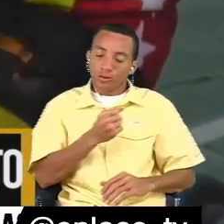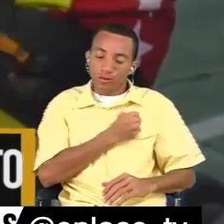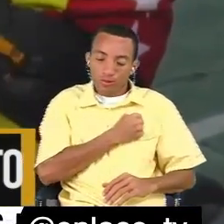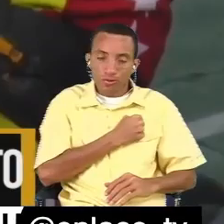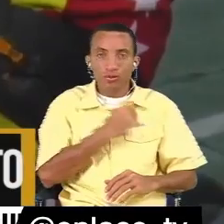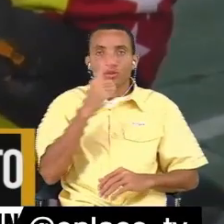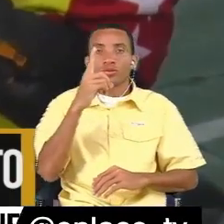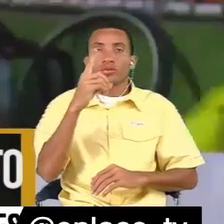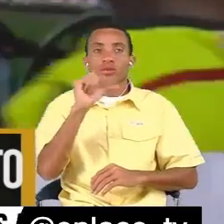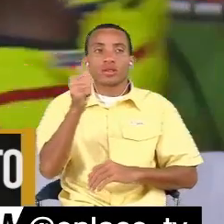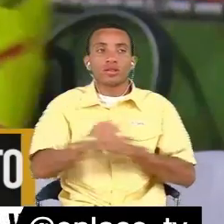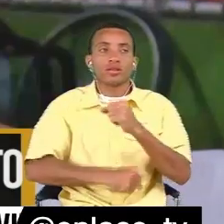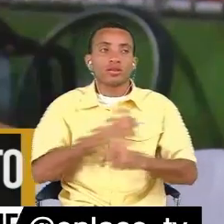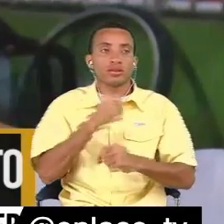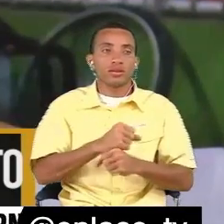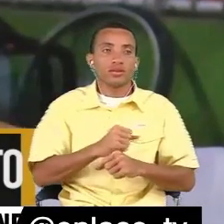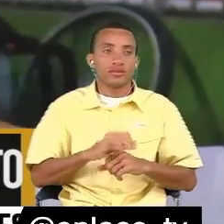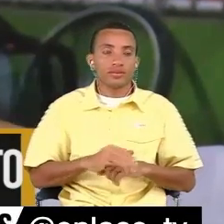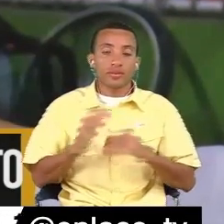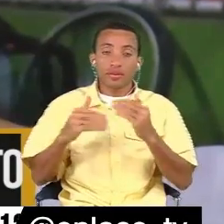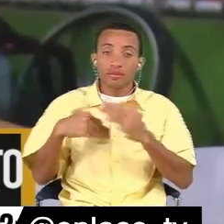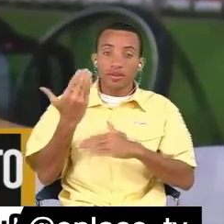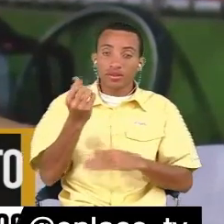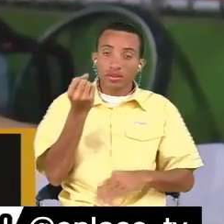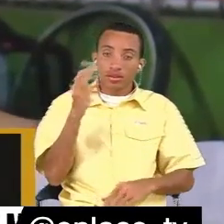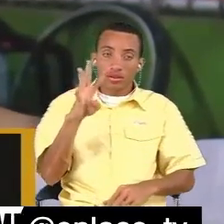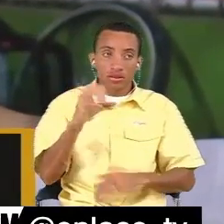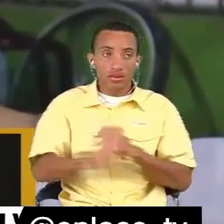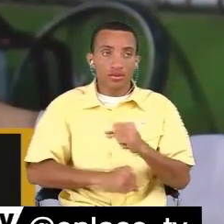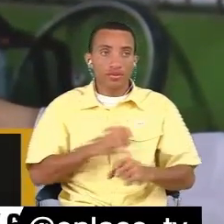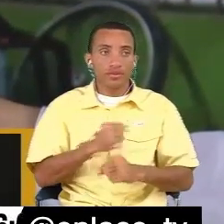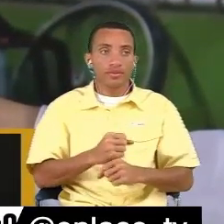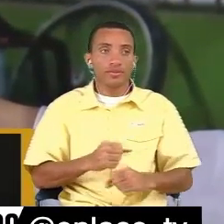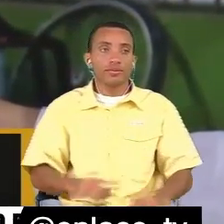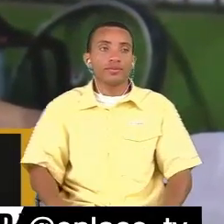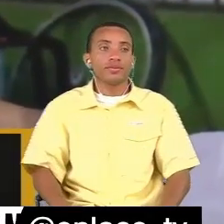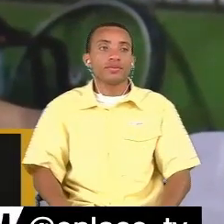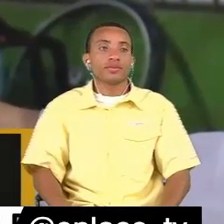años consecutivos. Yo inicié a los 14 años y